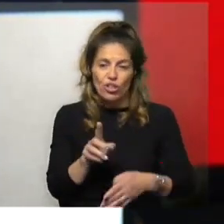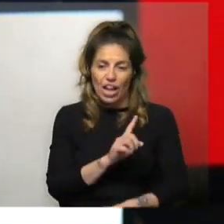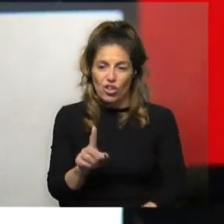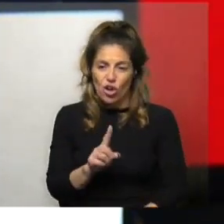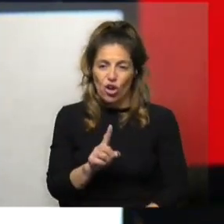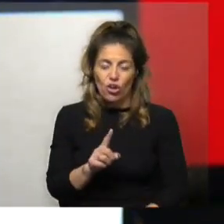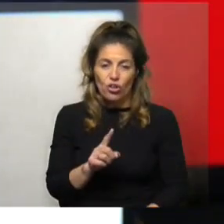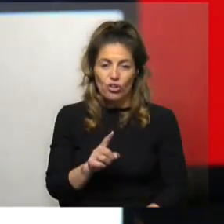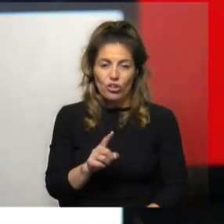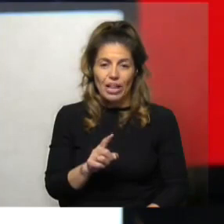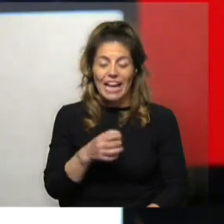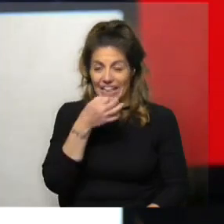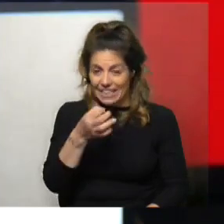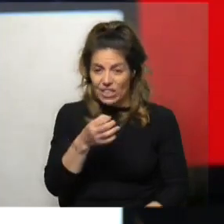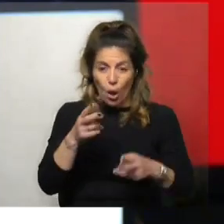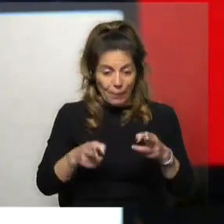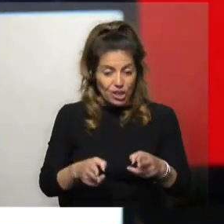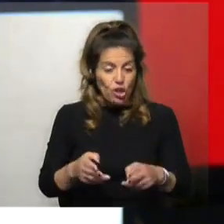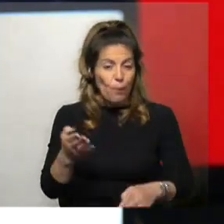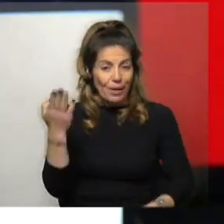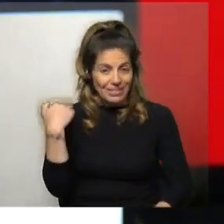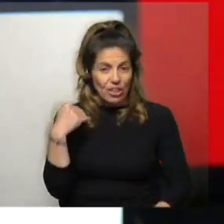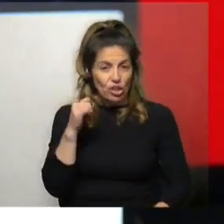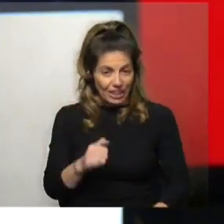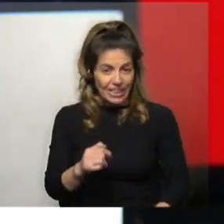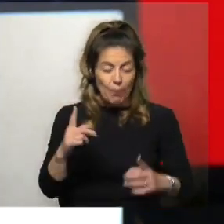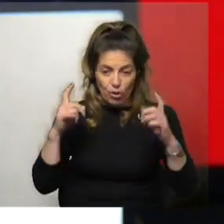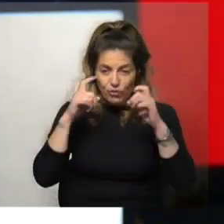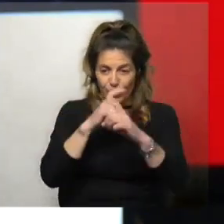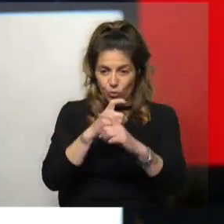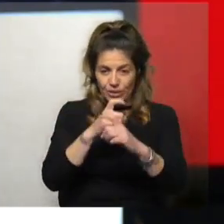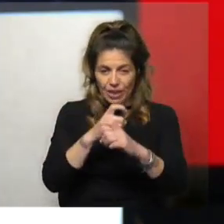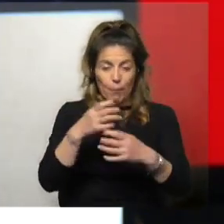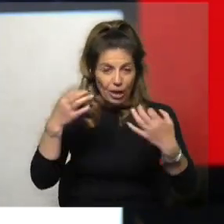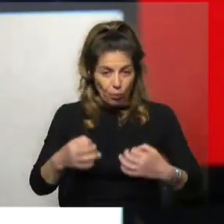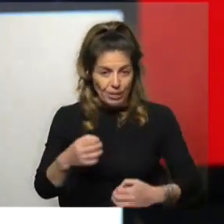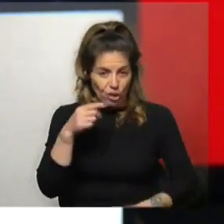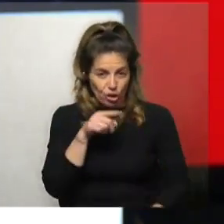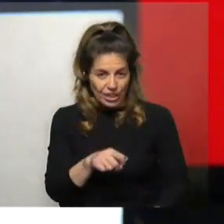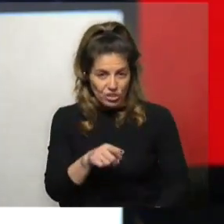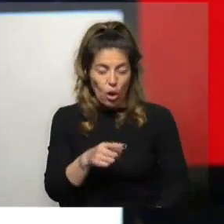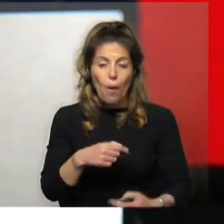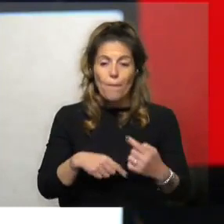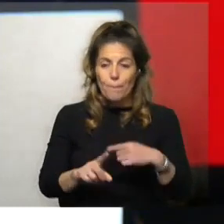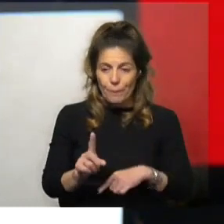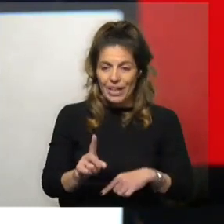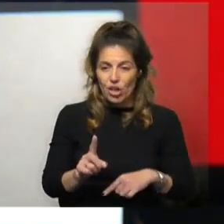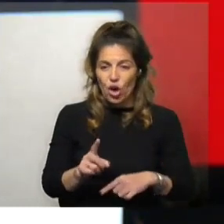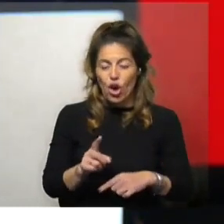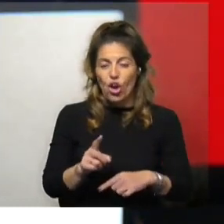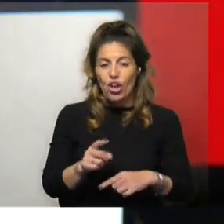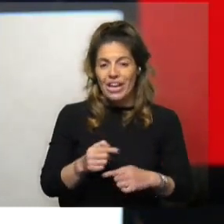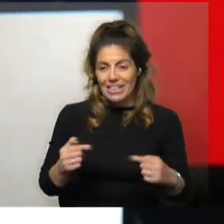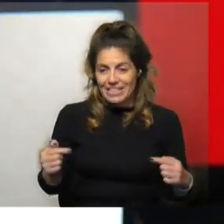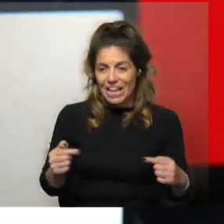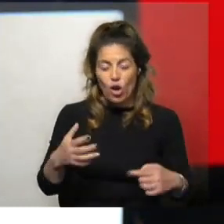es decirlo en el periodo pasado anterior teníamos dificultades para cumplir con eso pero pero es algo que